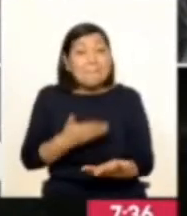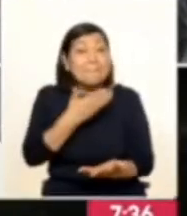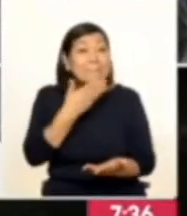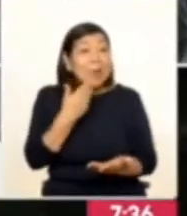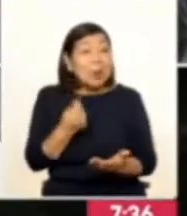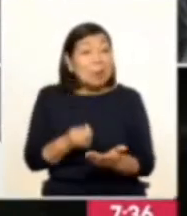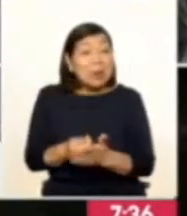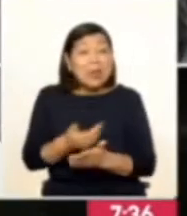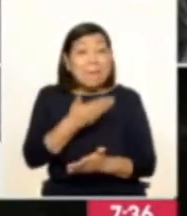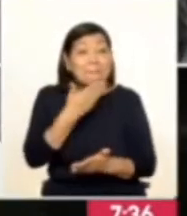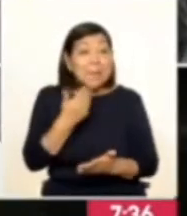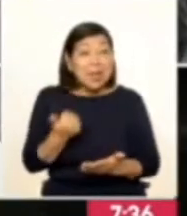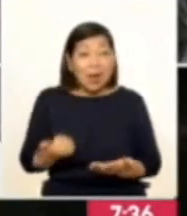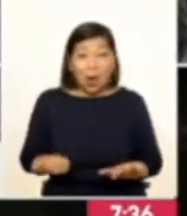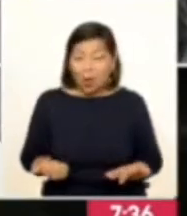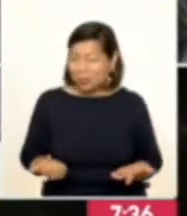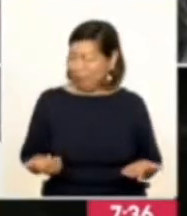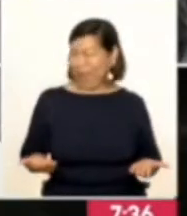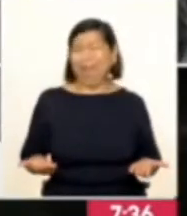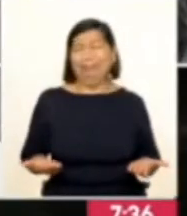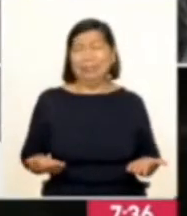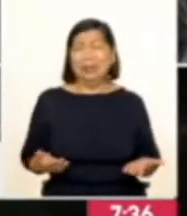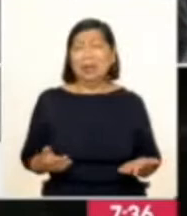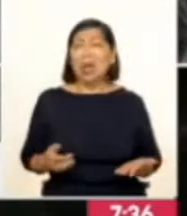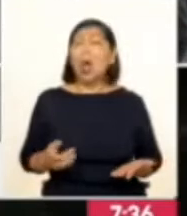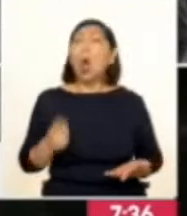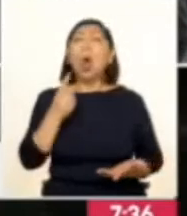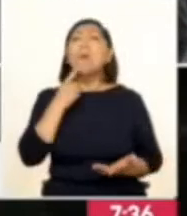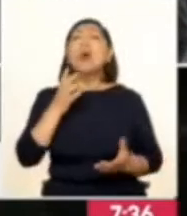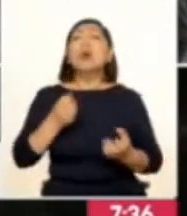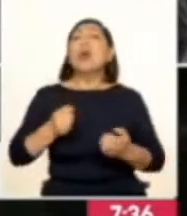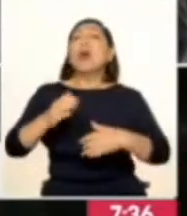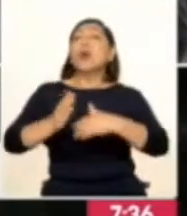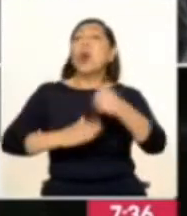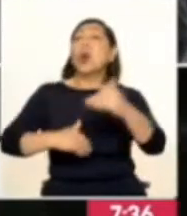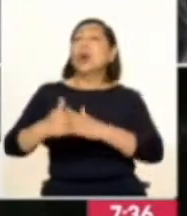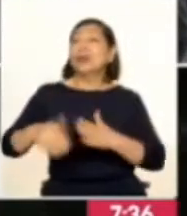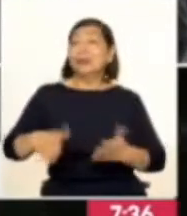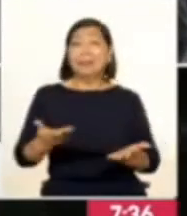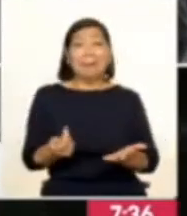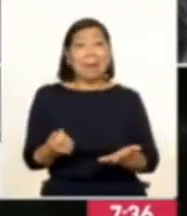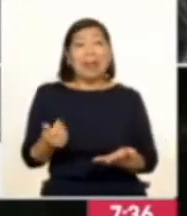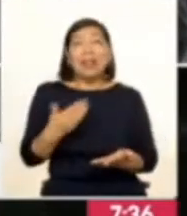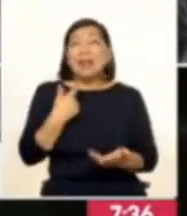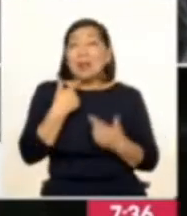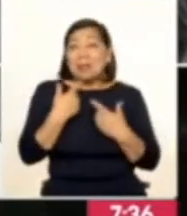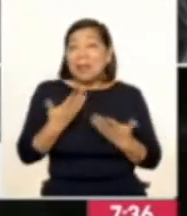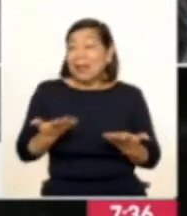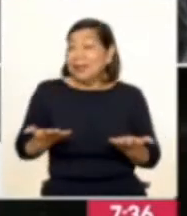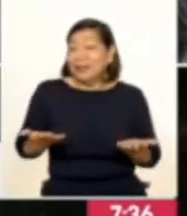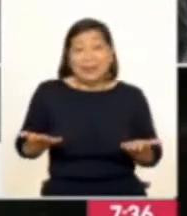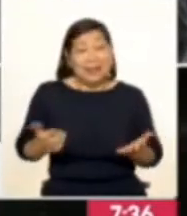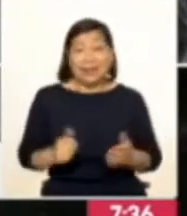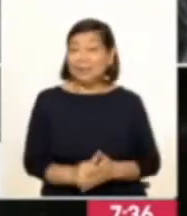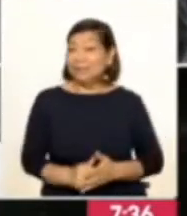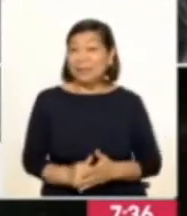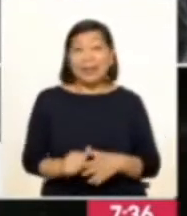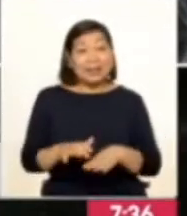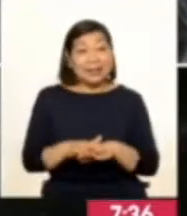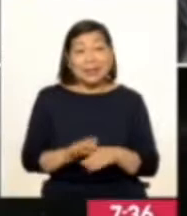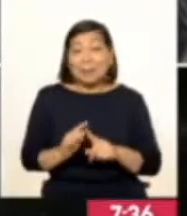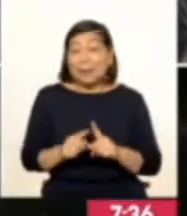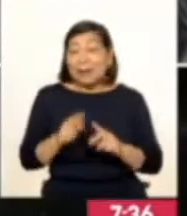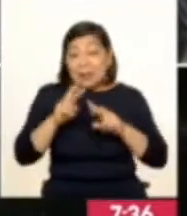mejor precio y calidad de bienes y servicios es decir ha sido a dedo y ha sido como que de Caja Chica una cosa así justamente para eso se trata